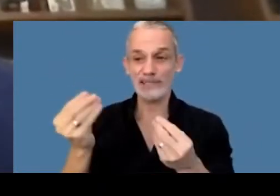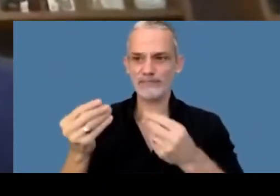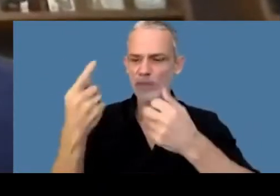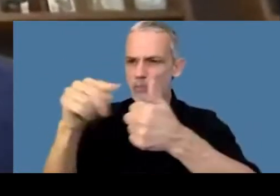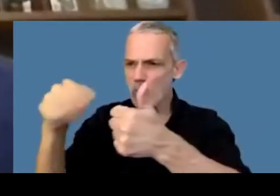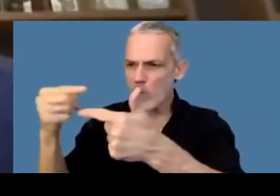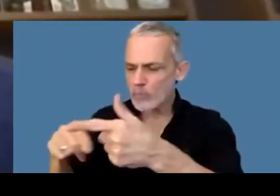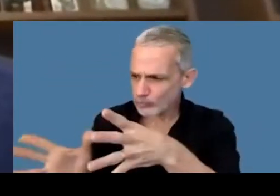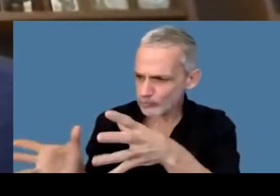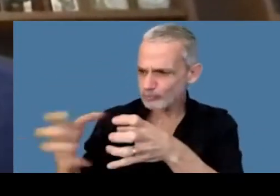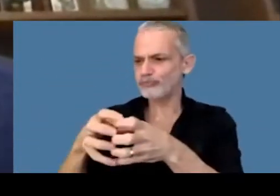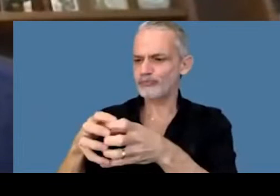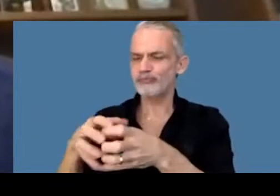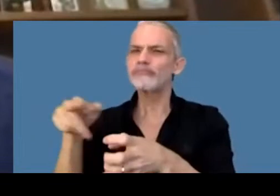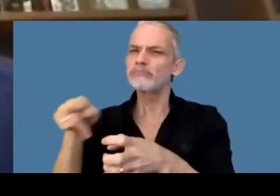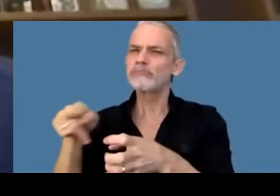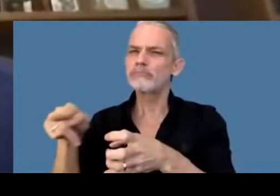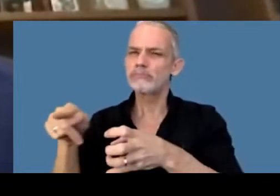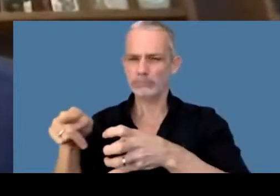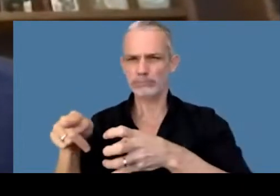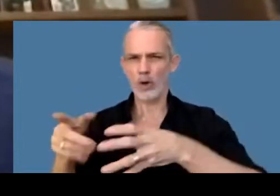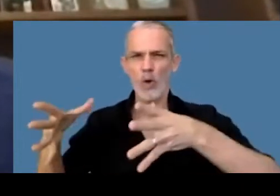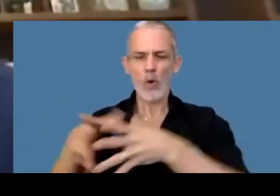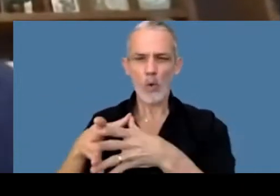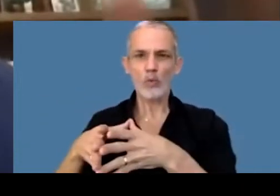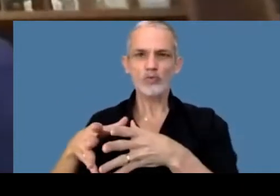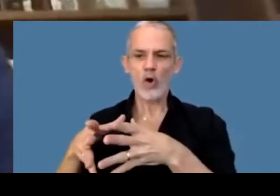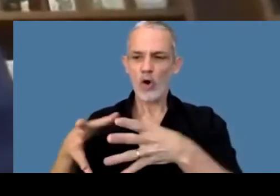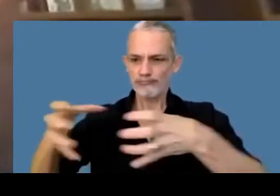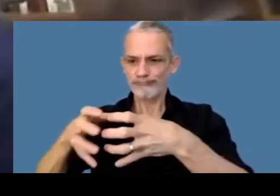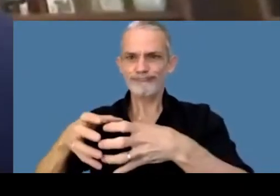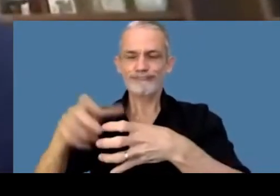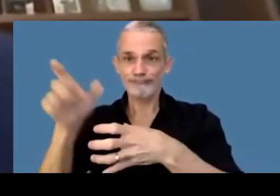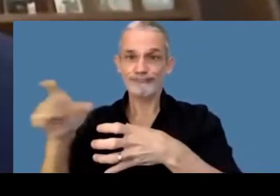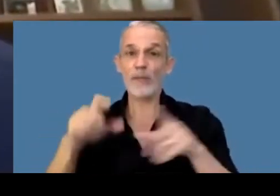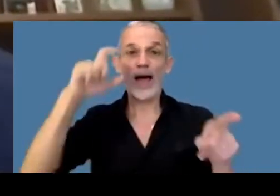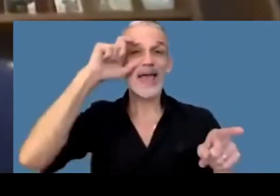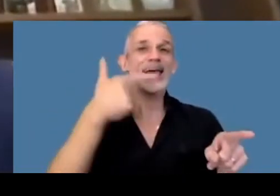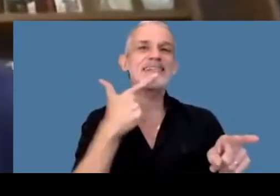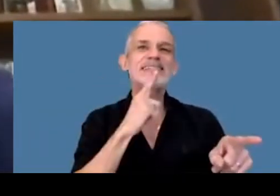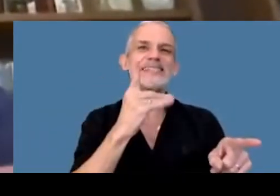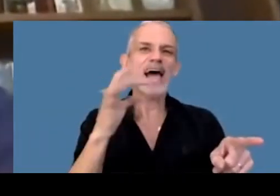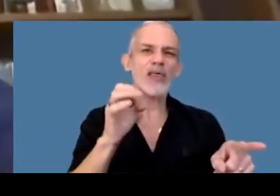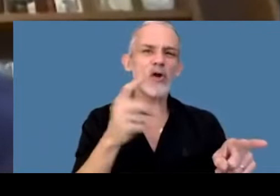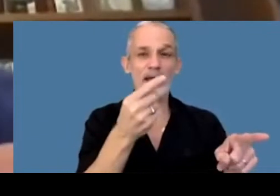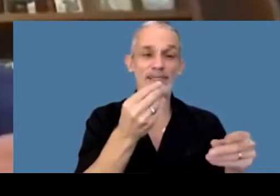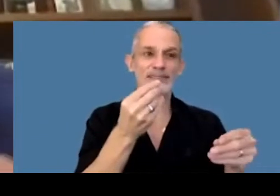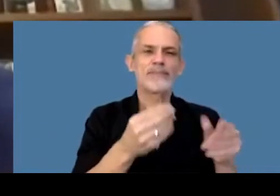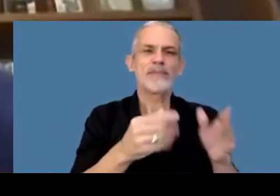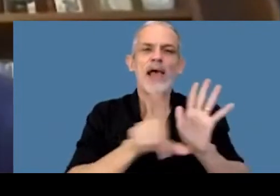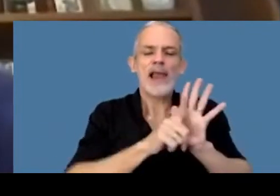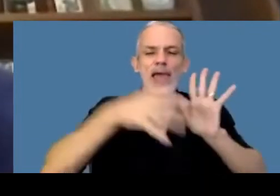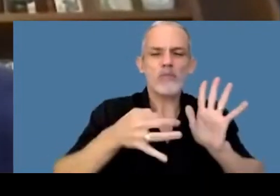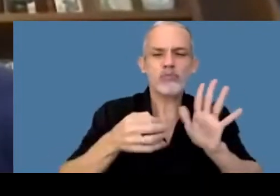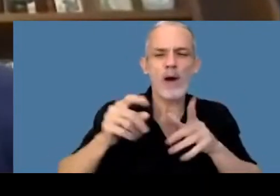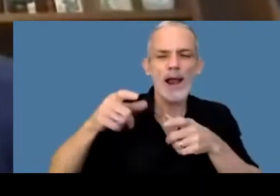nuclean un determinado colectivo, ¿no? Pero el Estado sería la nación jurídicamente organizada, por lo